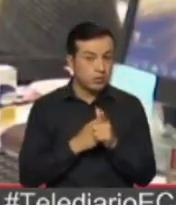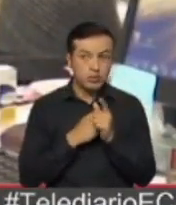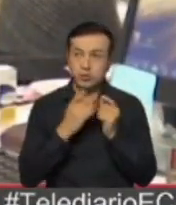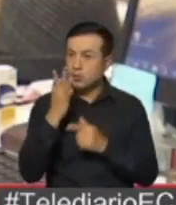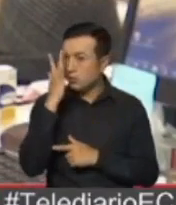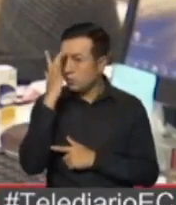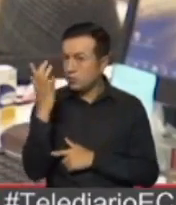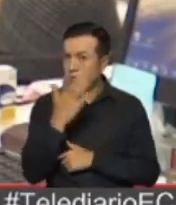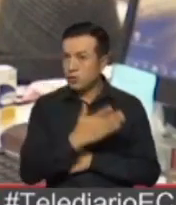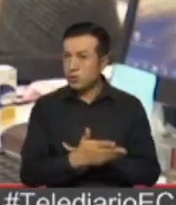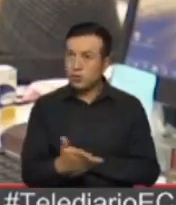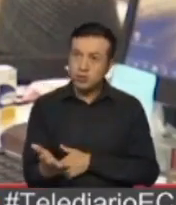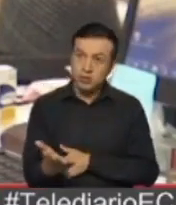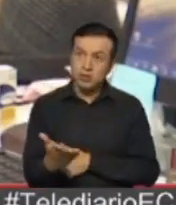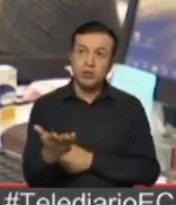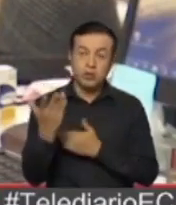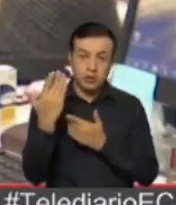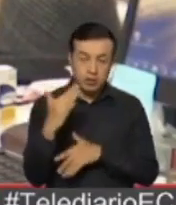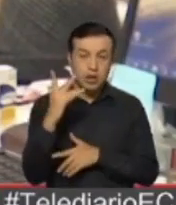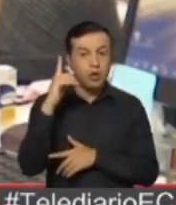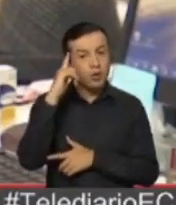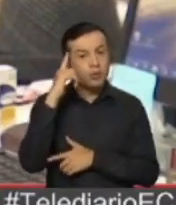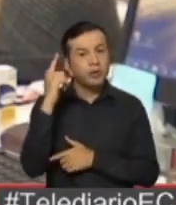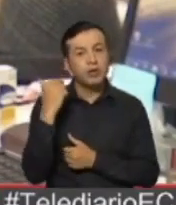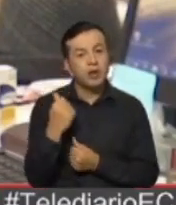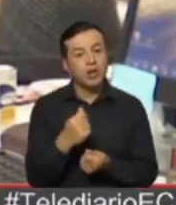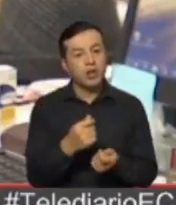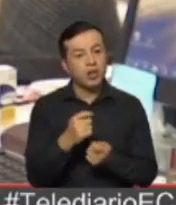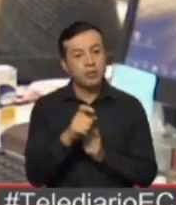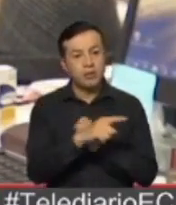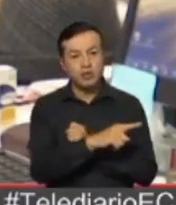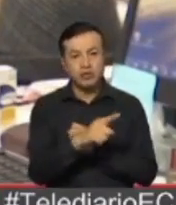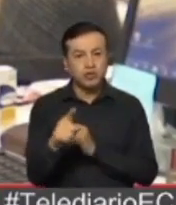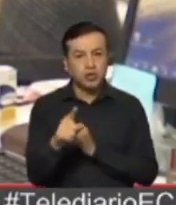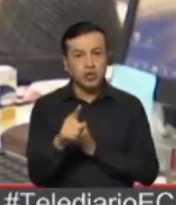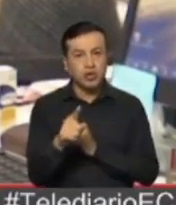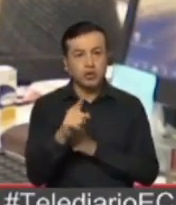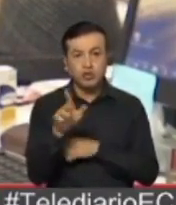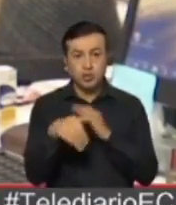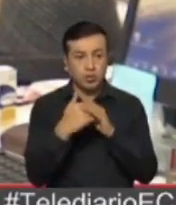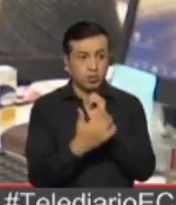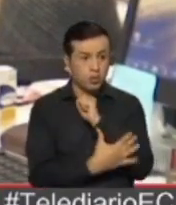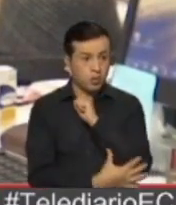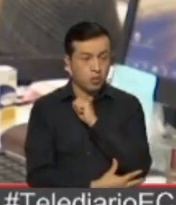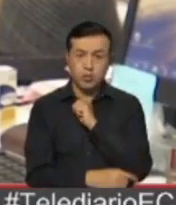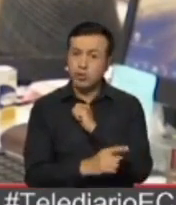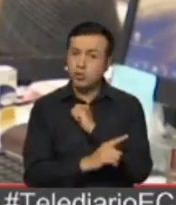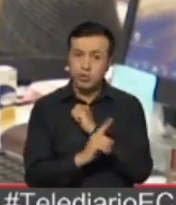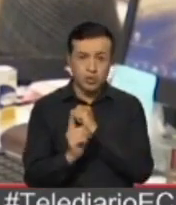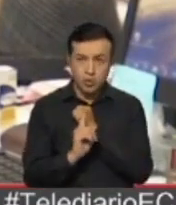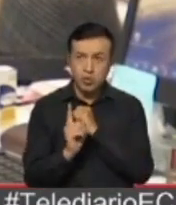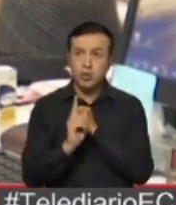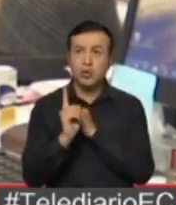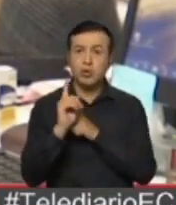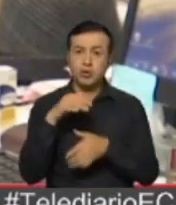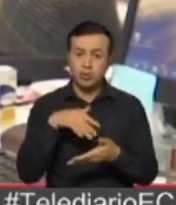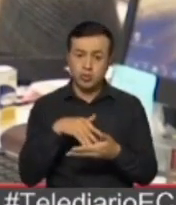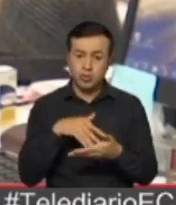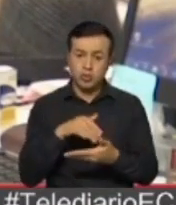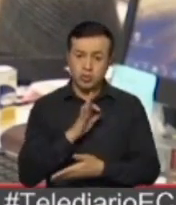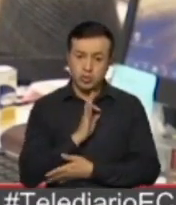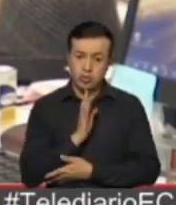porque se está subsidiando aquí no debe subsidiar se hay estudios de hechos bola politécnica nacional